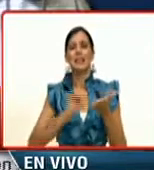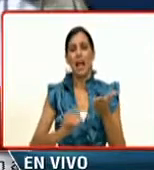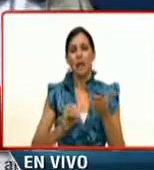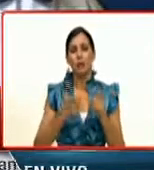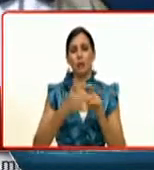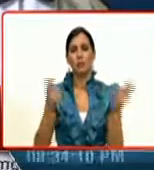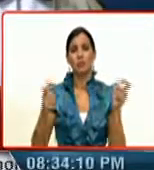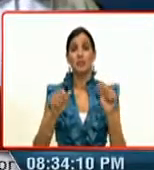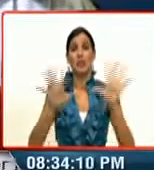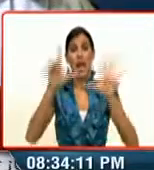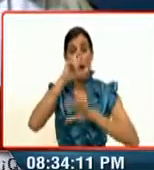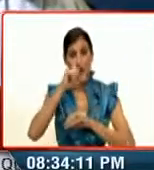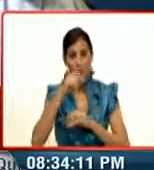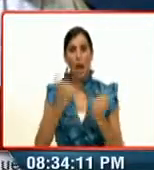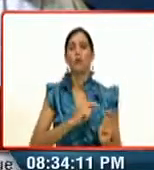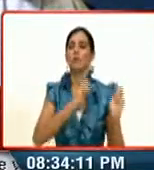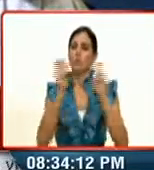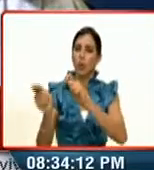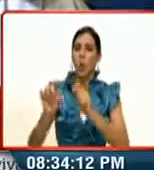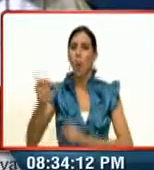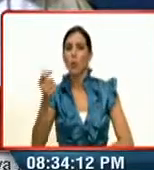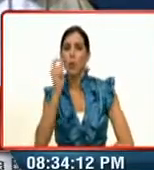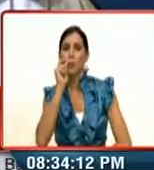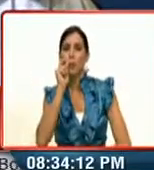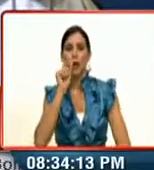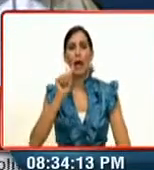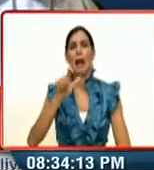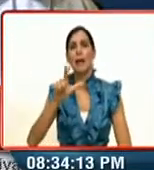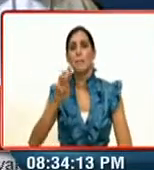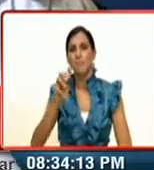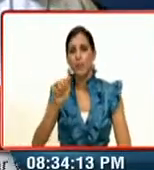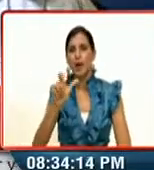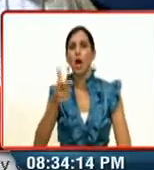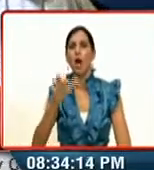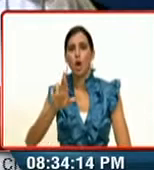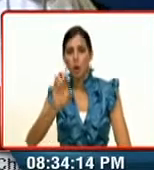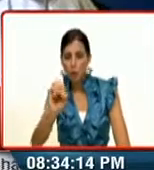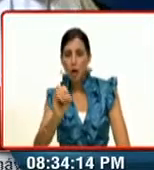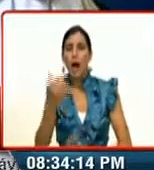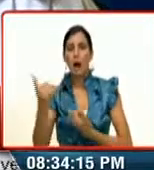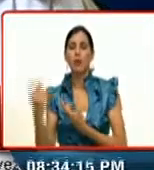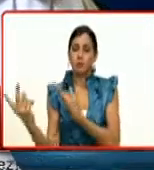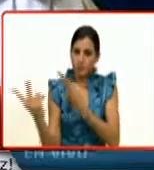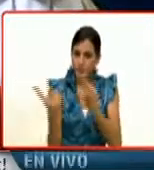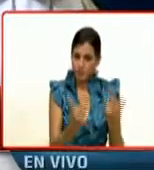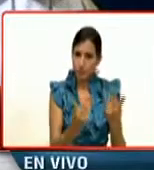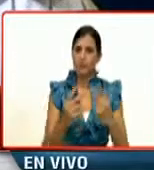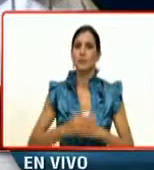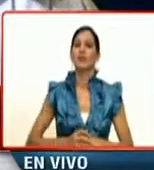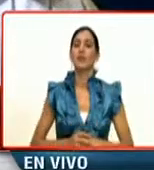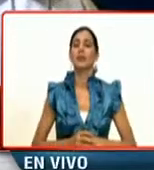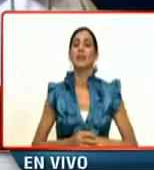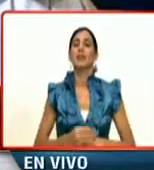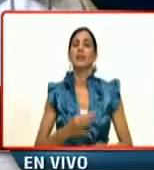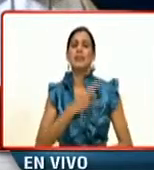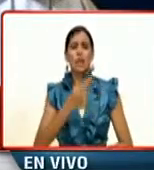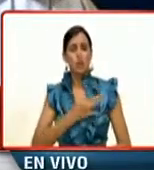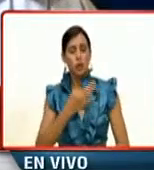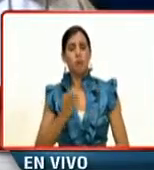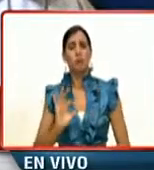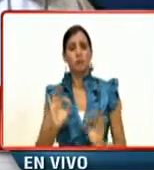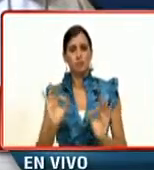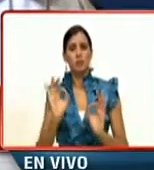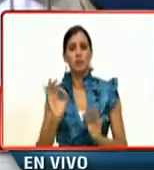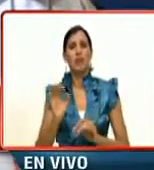Muchas gracias, señor secretario. Seguidamente recibimos a su excelencia Ban Ki-moon, secretario general de